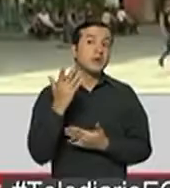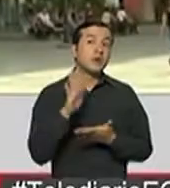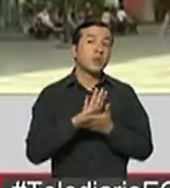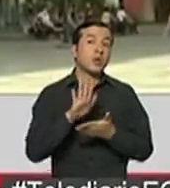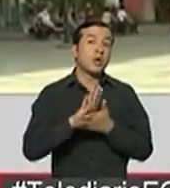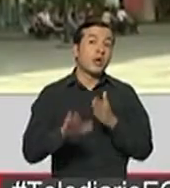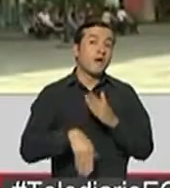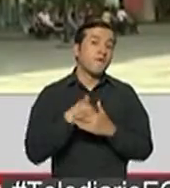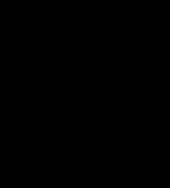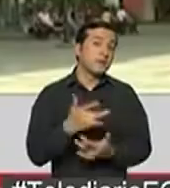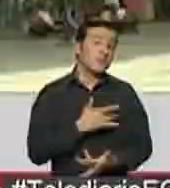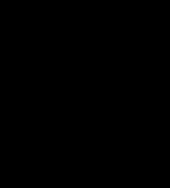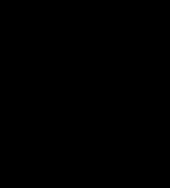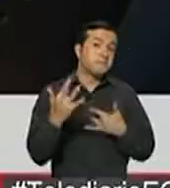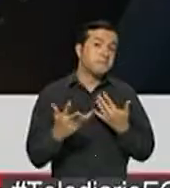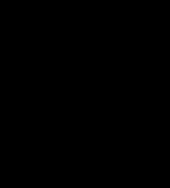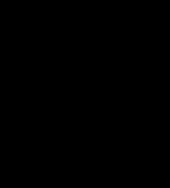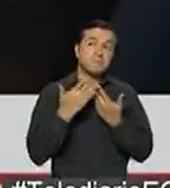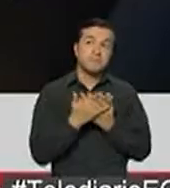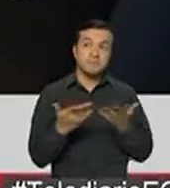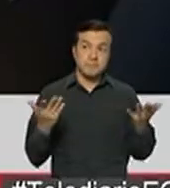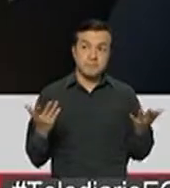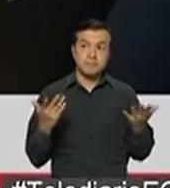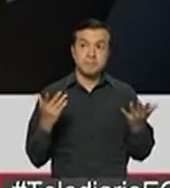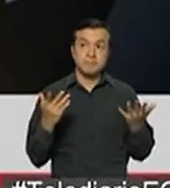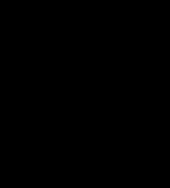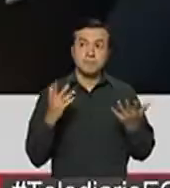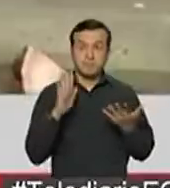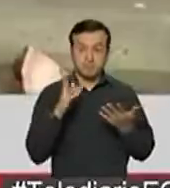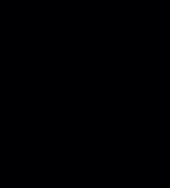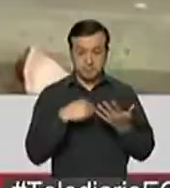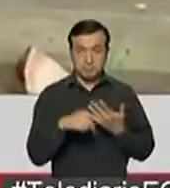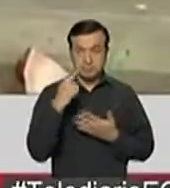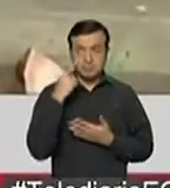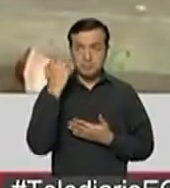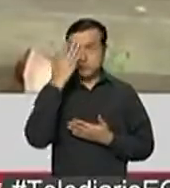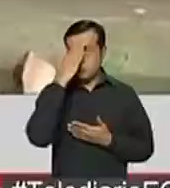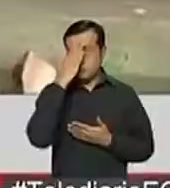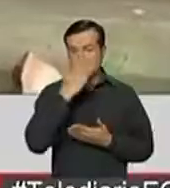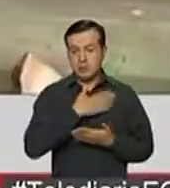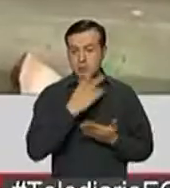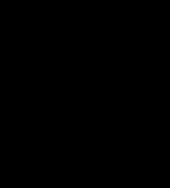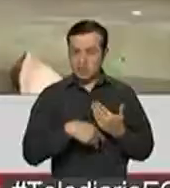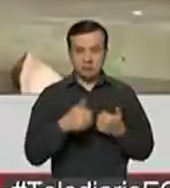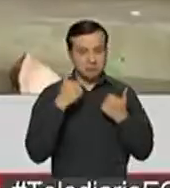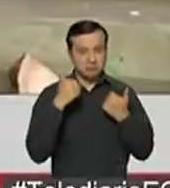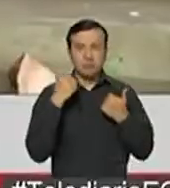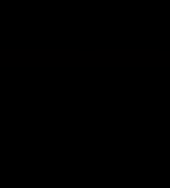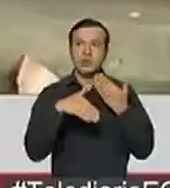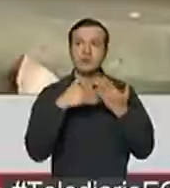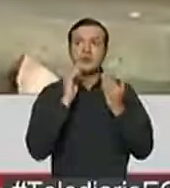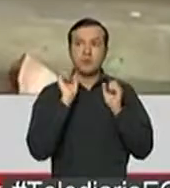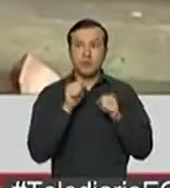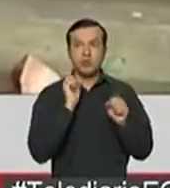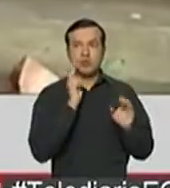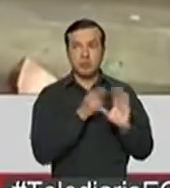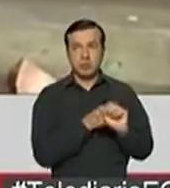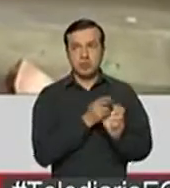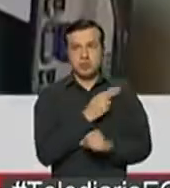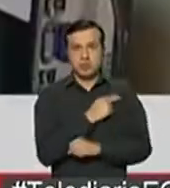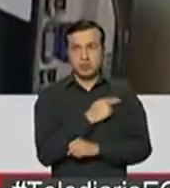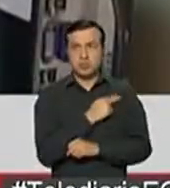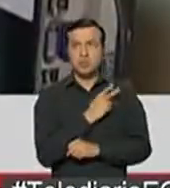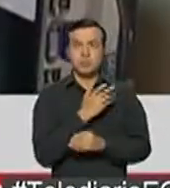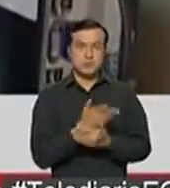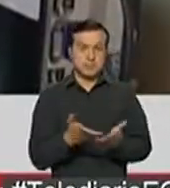Educativa Fiscal Vicente Rocafuerte de Guayaquil el resultado de sus hijos. Yo estoy segura que ya va a salir bien para poder obtener cupo donde ella quiere